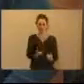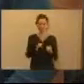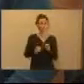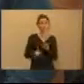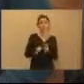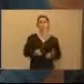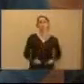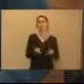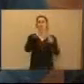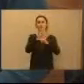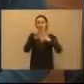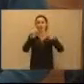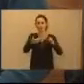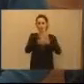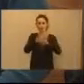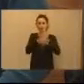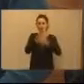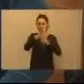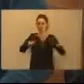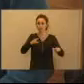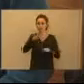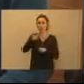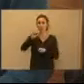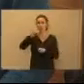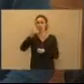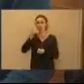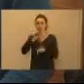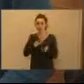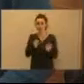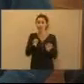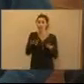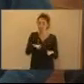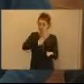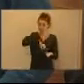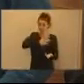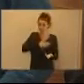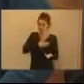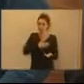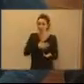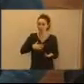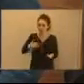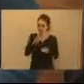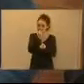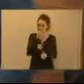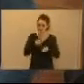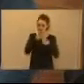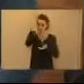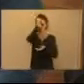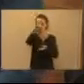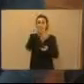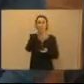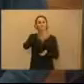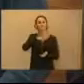esta Cámara al personal de SERIDA. Nuestro grupo también quiere hacerlo. Y, en nuestra opinión, no hay mejor manera de poner en valor su trabajo